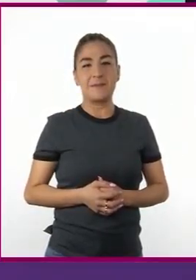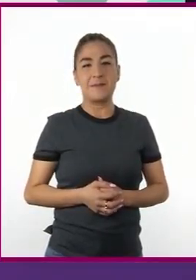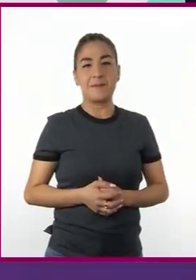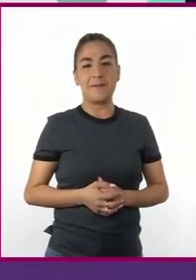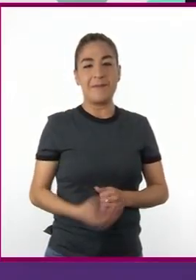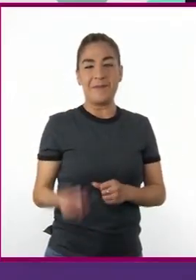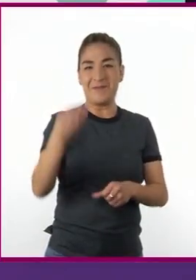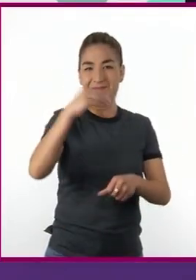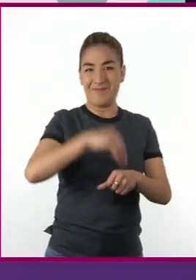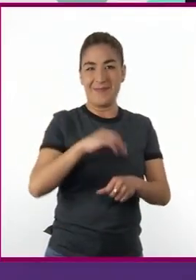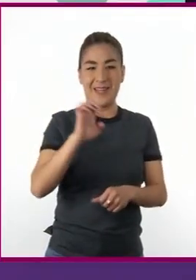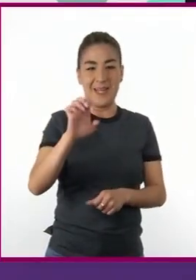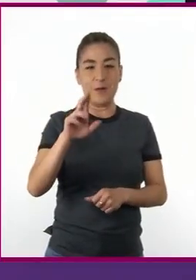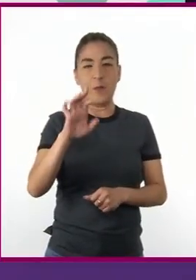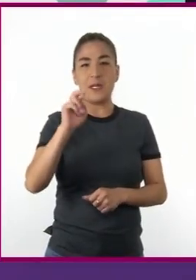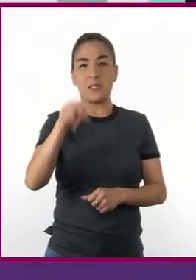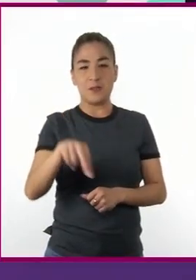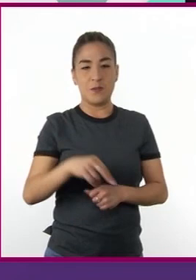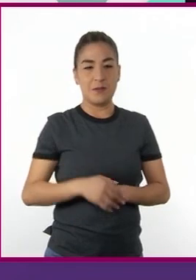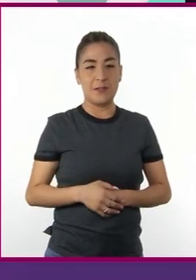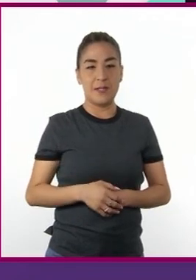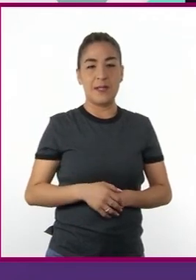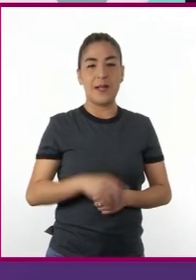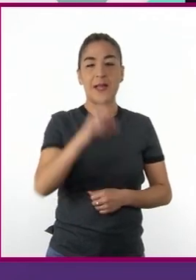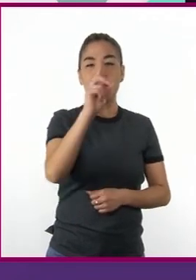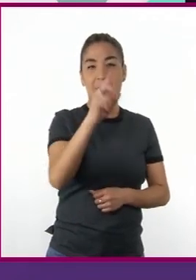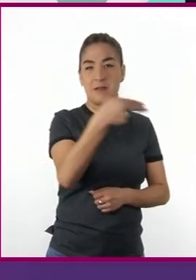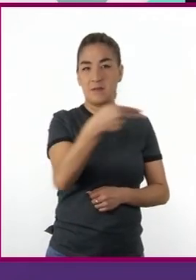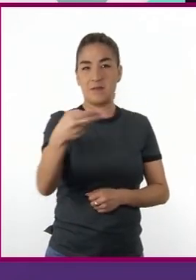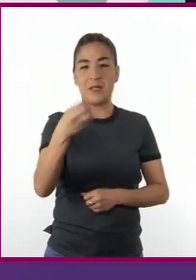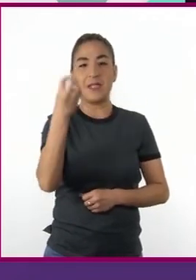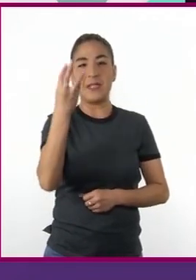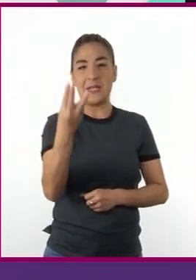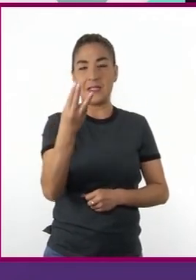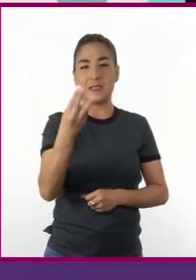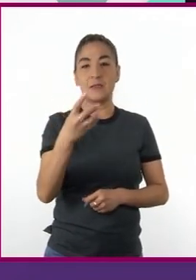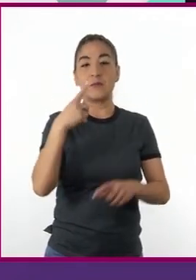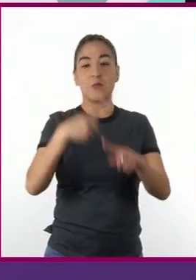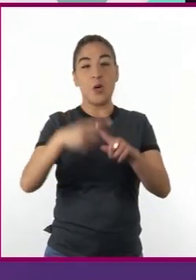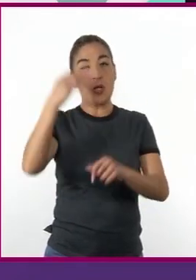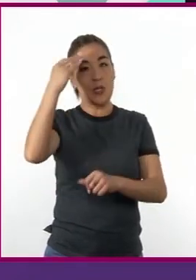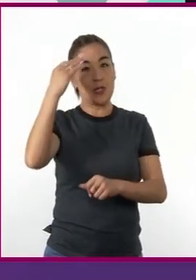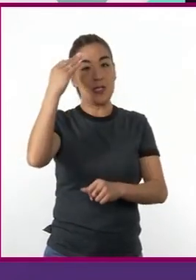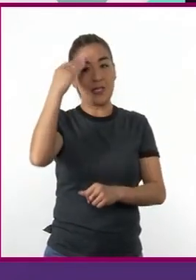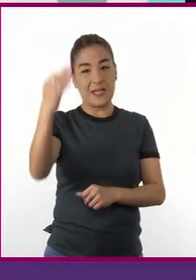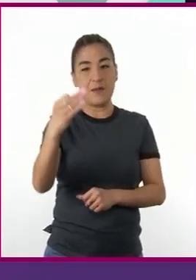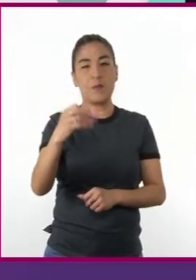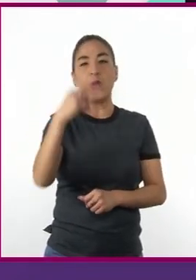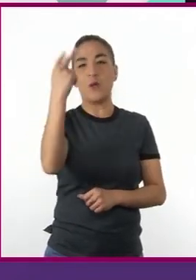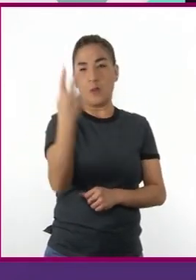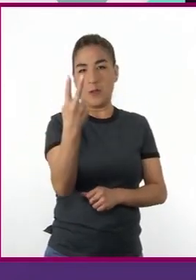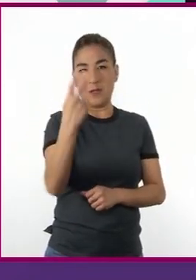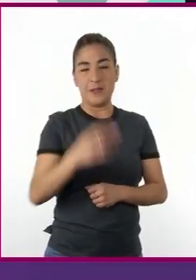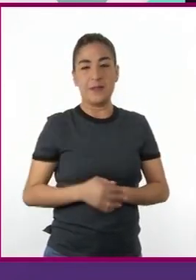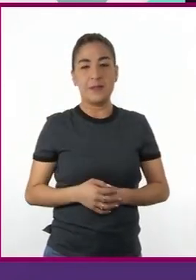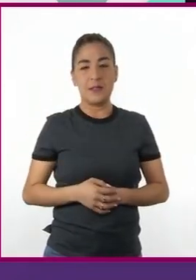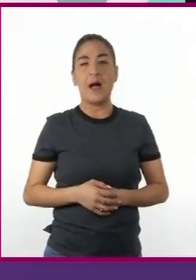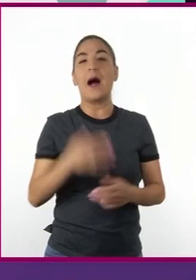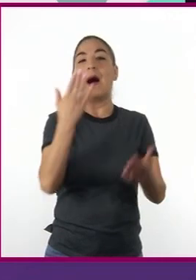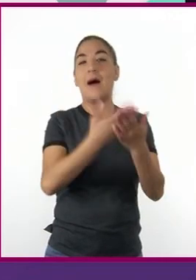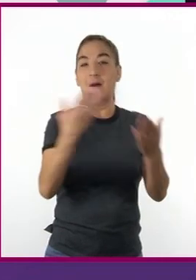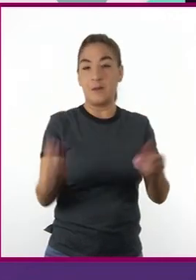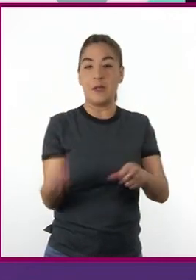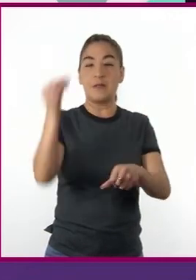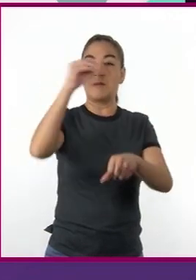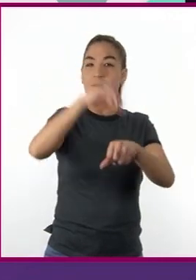Apliquemos la ecuación d es igual a 3 por tiempo elevado al cuadrado. Y ahora